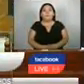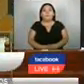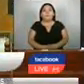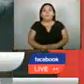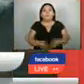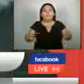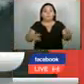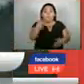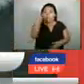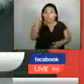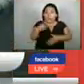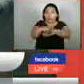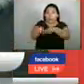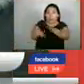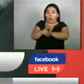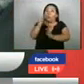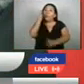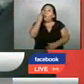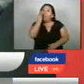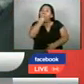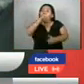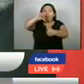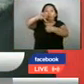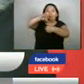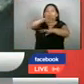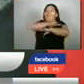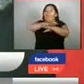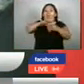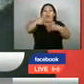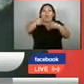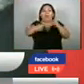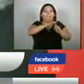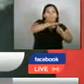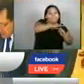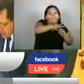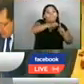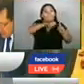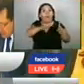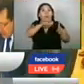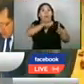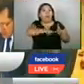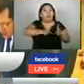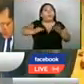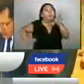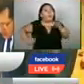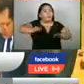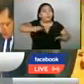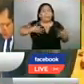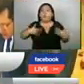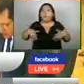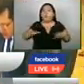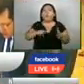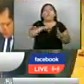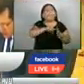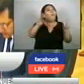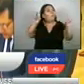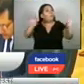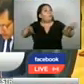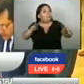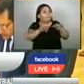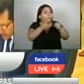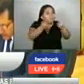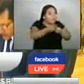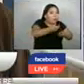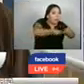Diputado del Parlasen, Norman Quijano, pierde el fuero constitucional y deberá enfrentar a la justicia, acusado de agrupaciones